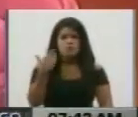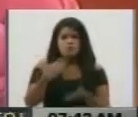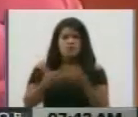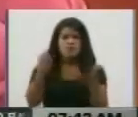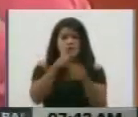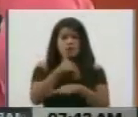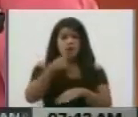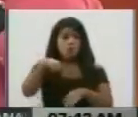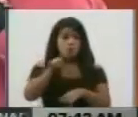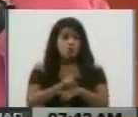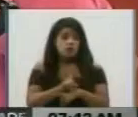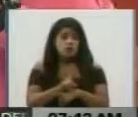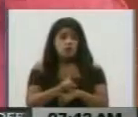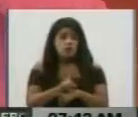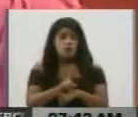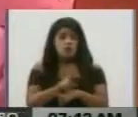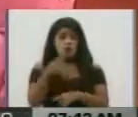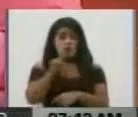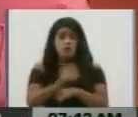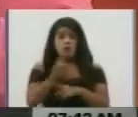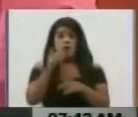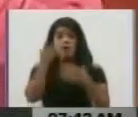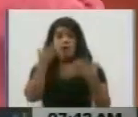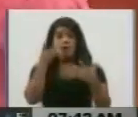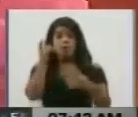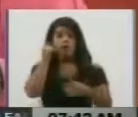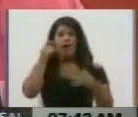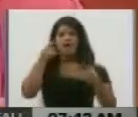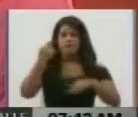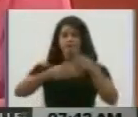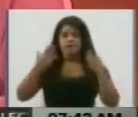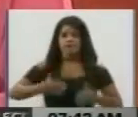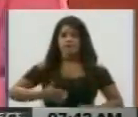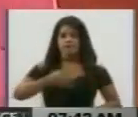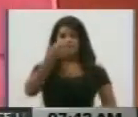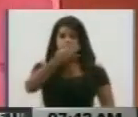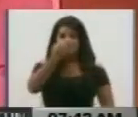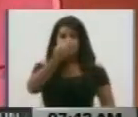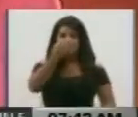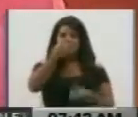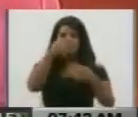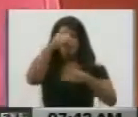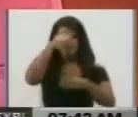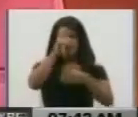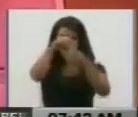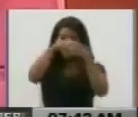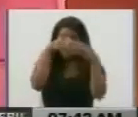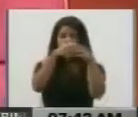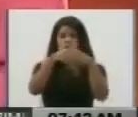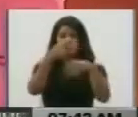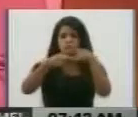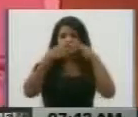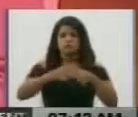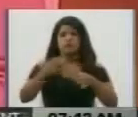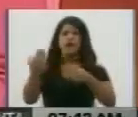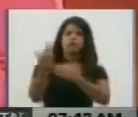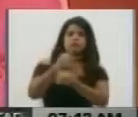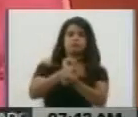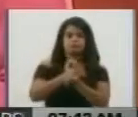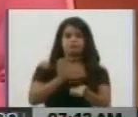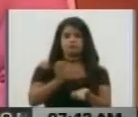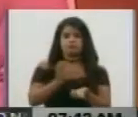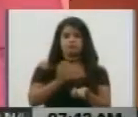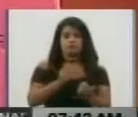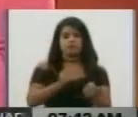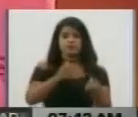crimen de haber sido revolucionaria, de haber tenido una militancia revolucionaria, fue condenada. Lo mismo va a pasar